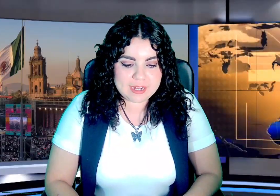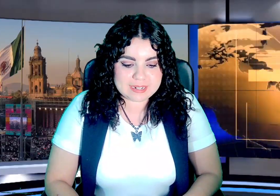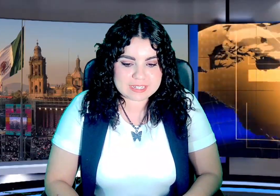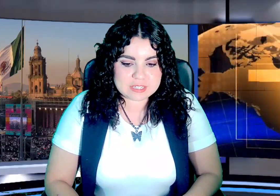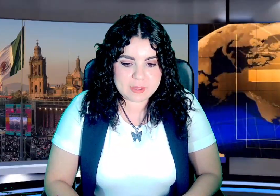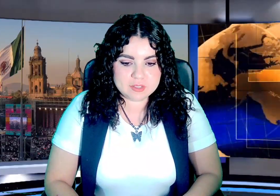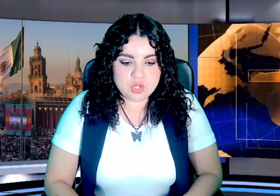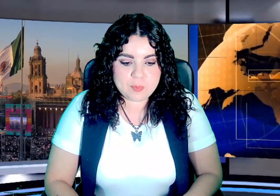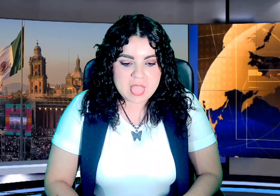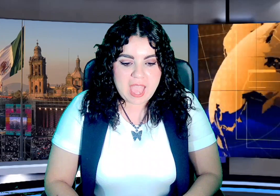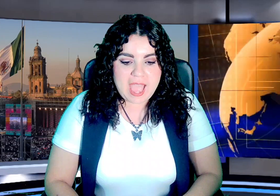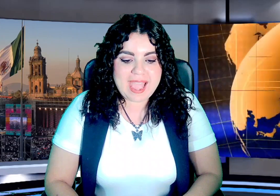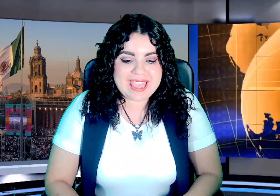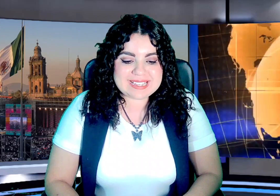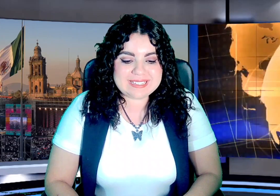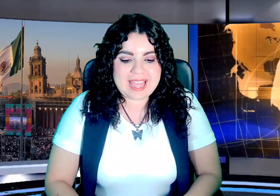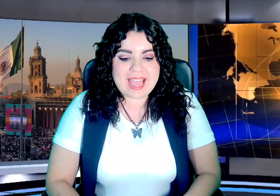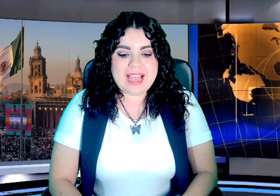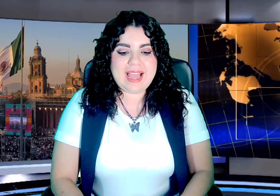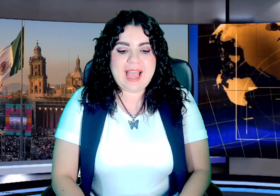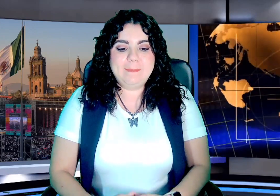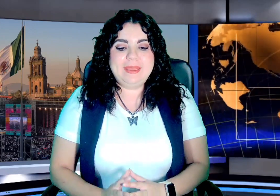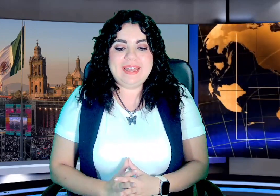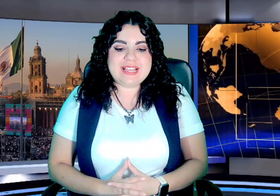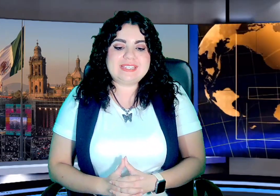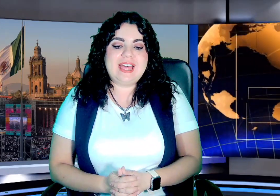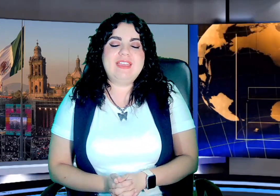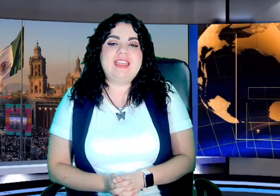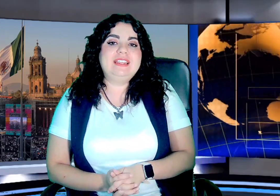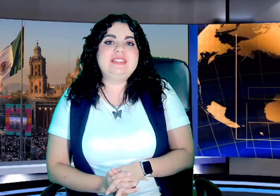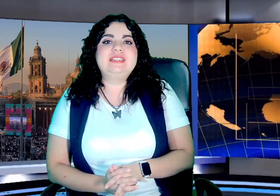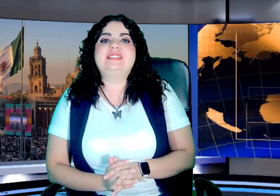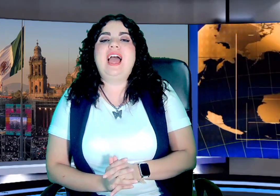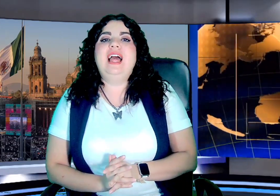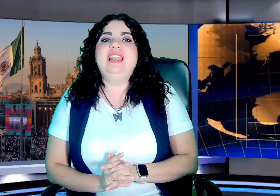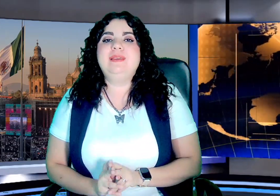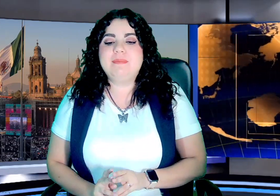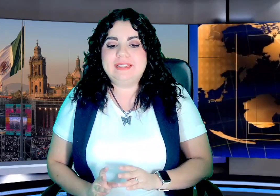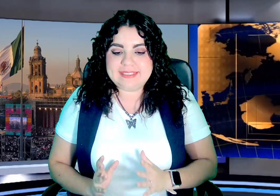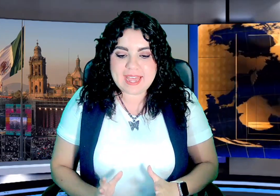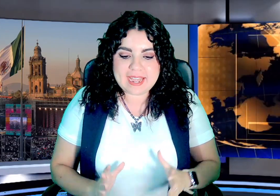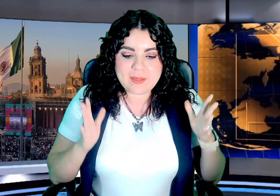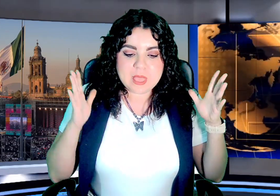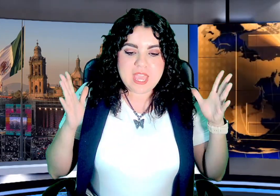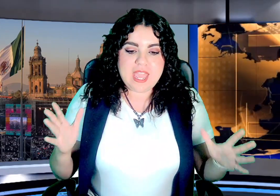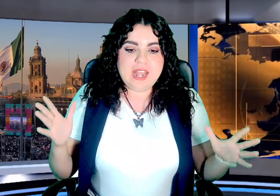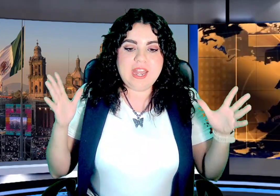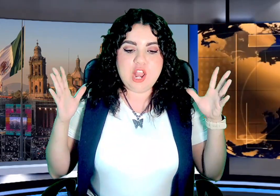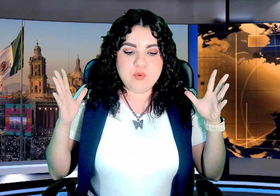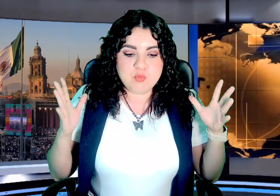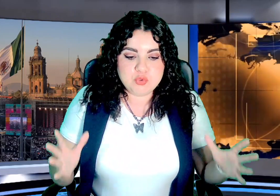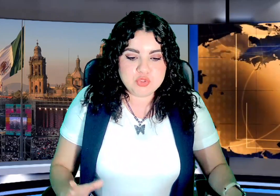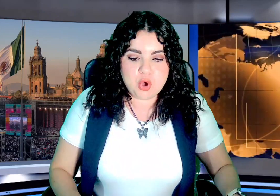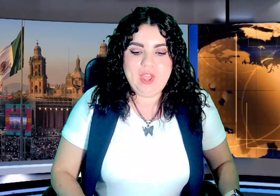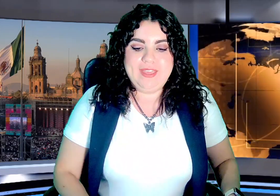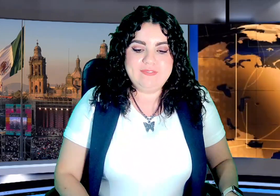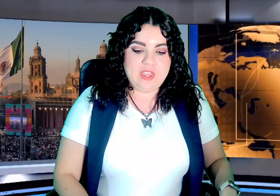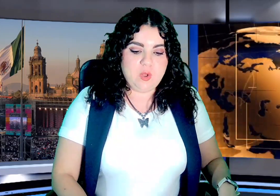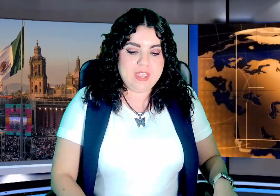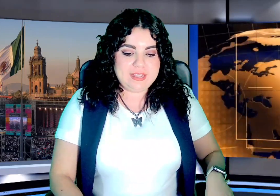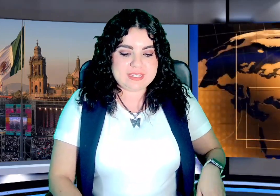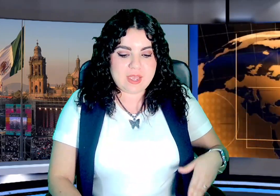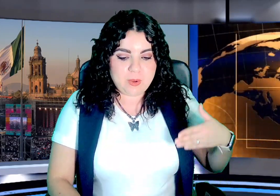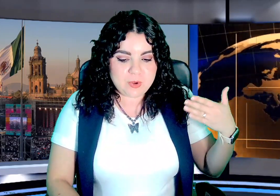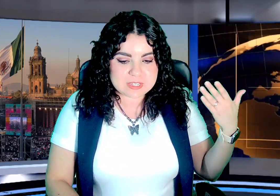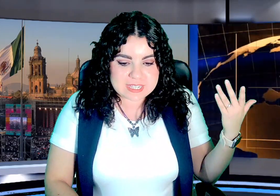con respecto a esta amenaza de crisis alimentaria en el mundo entero.